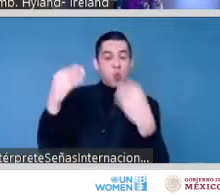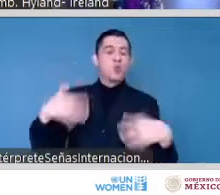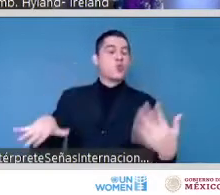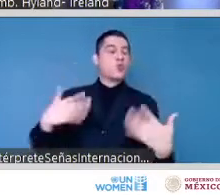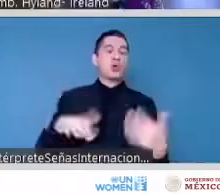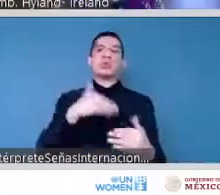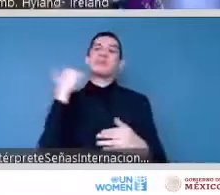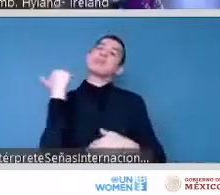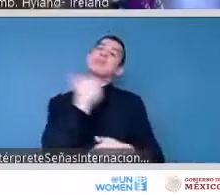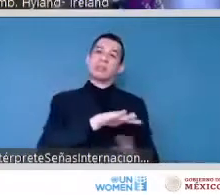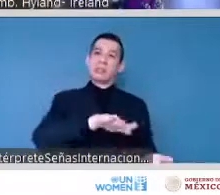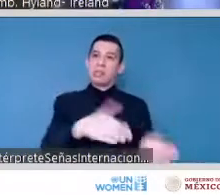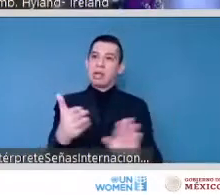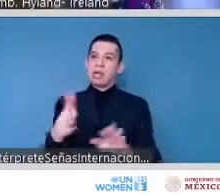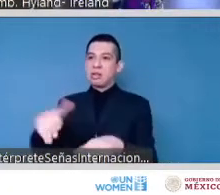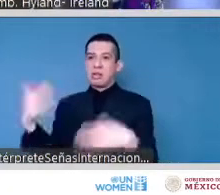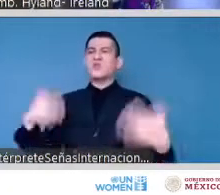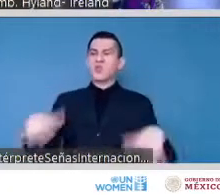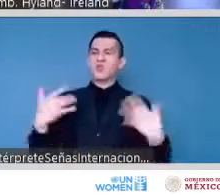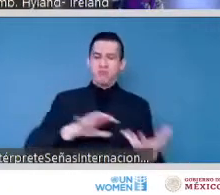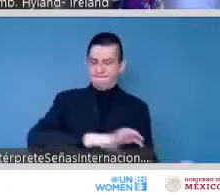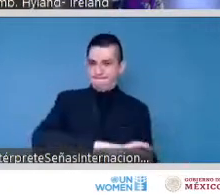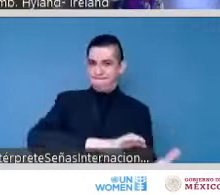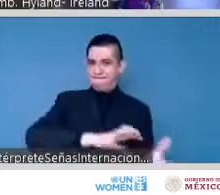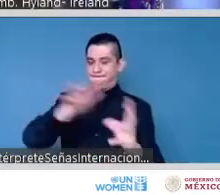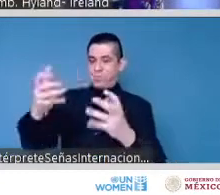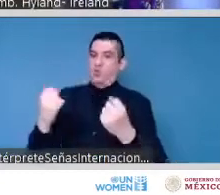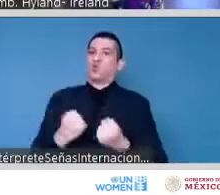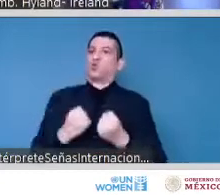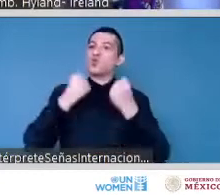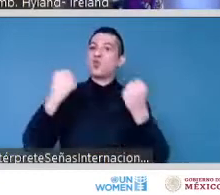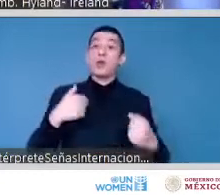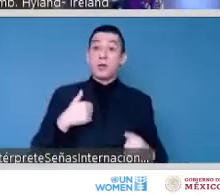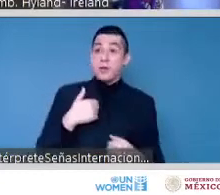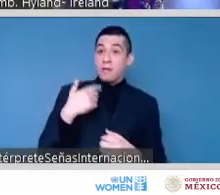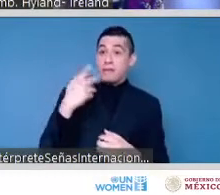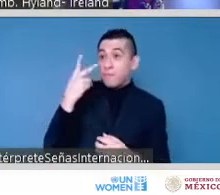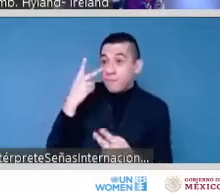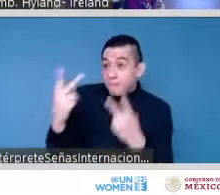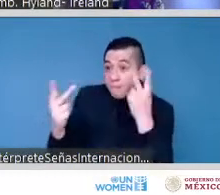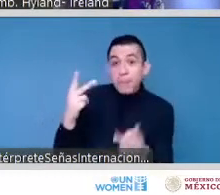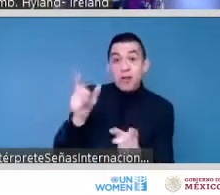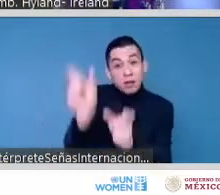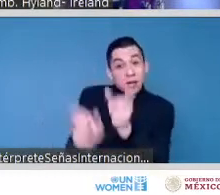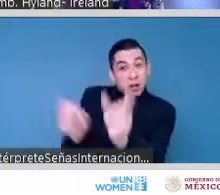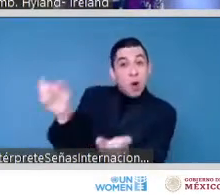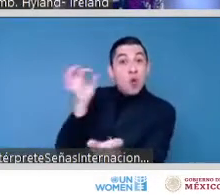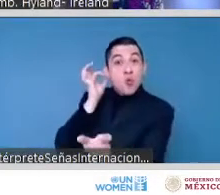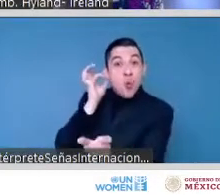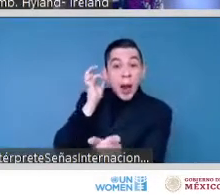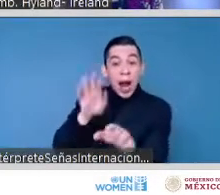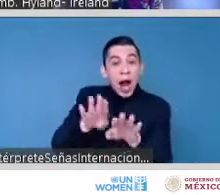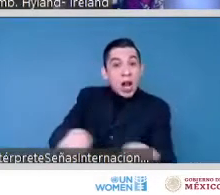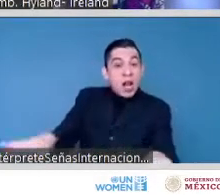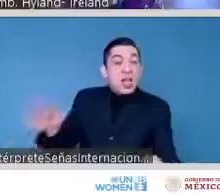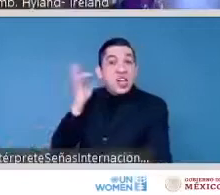muy alarmante y en el cual también vemos que pues, la afectación a las mujeres y las niñas es sobre todo muy particular y tiene que ver